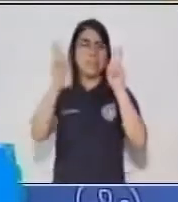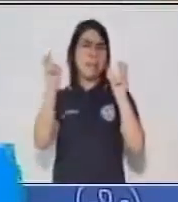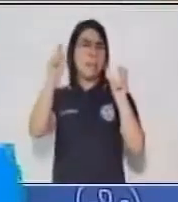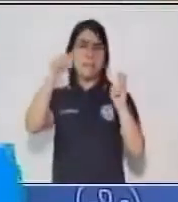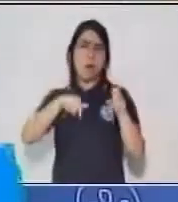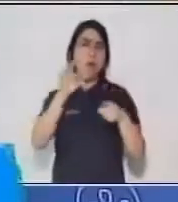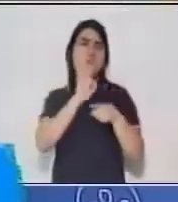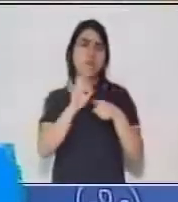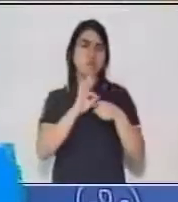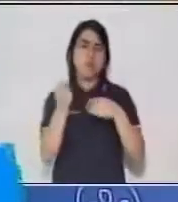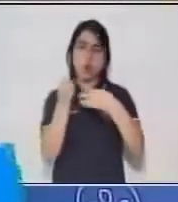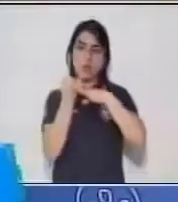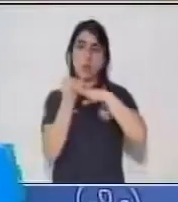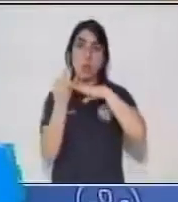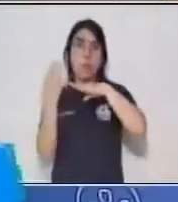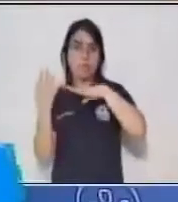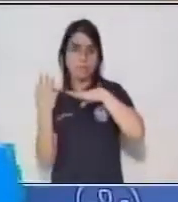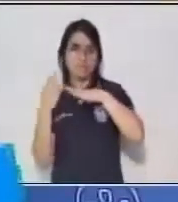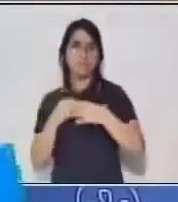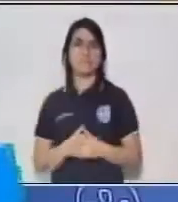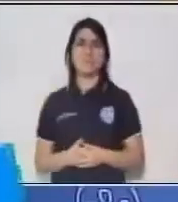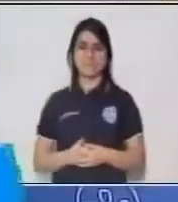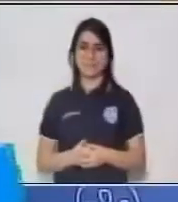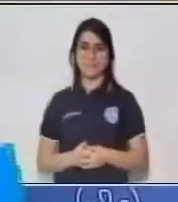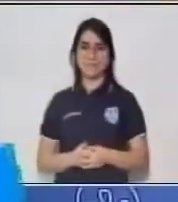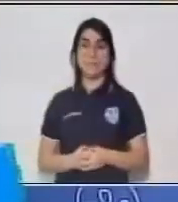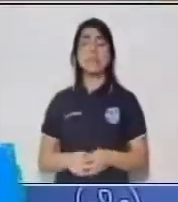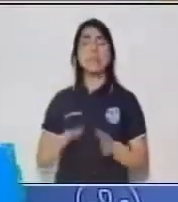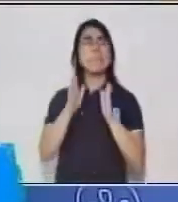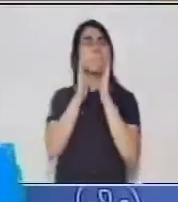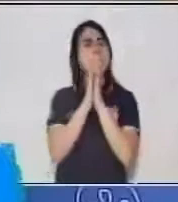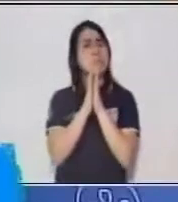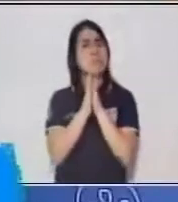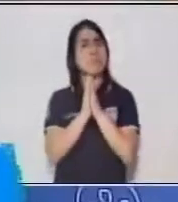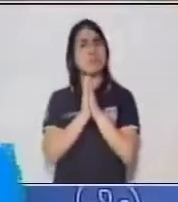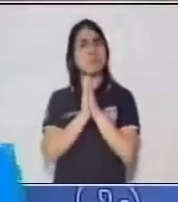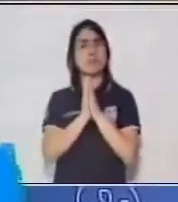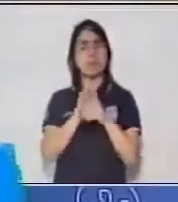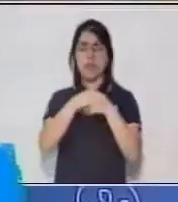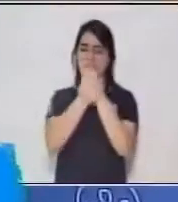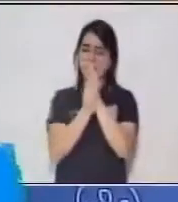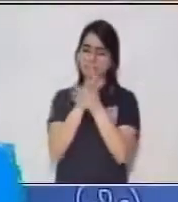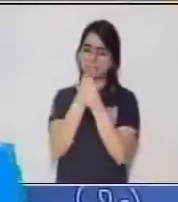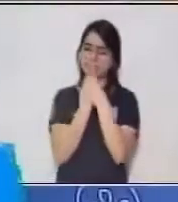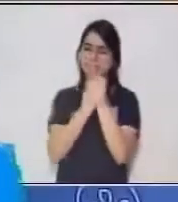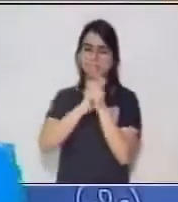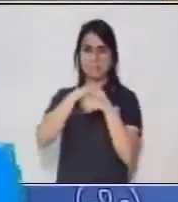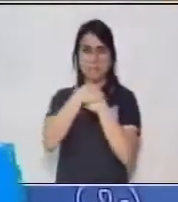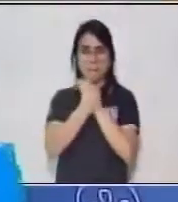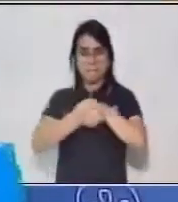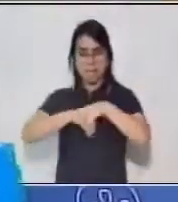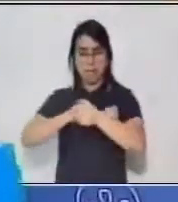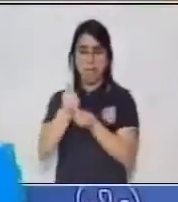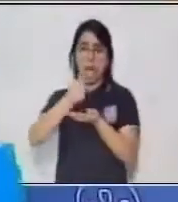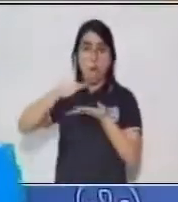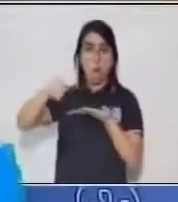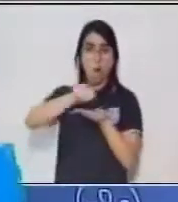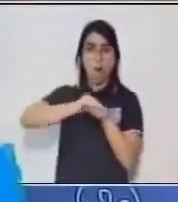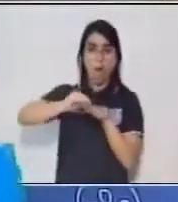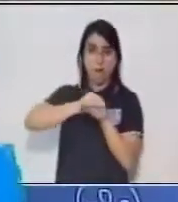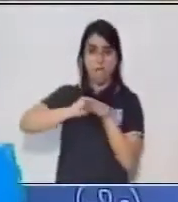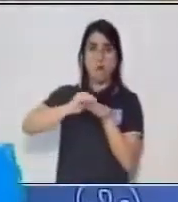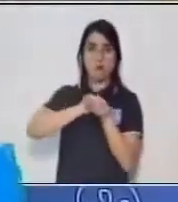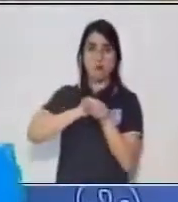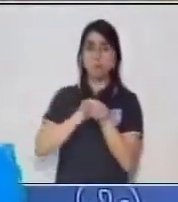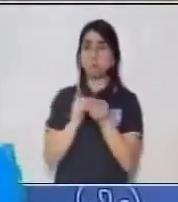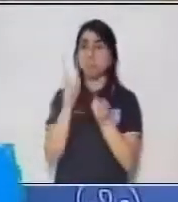función exponencial. Y te recuerdo, lávate las manos constantemente con agua y jabón. Y